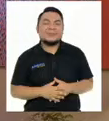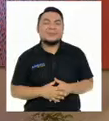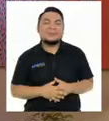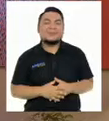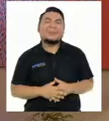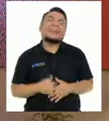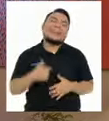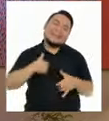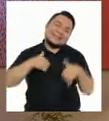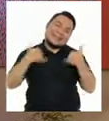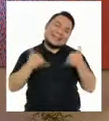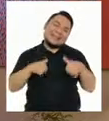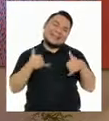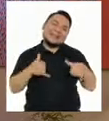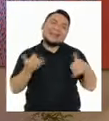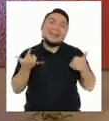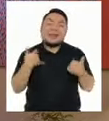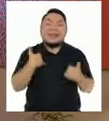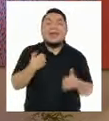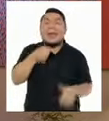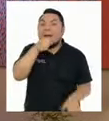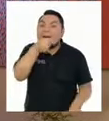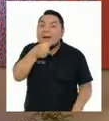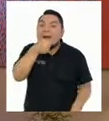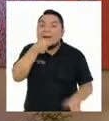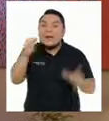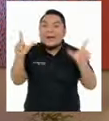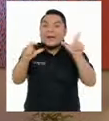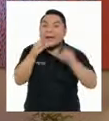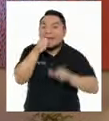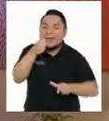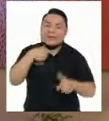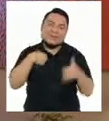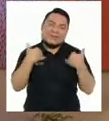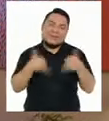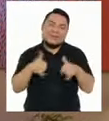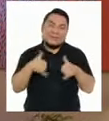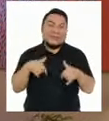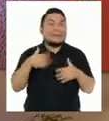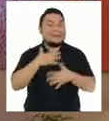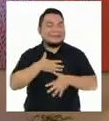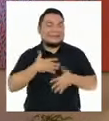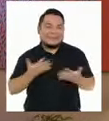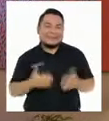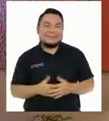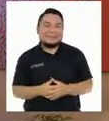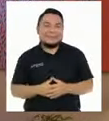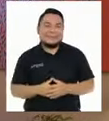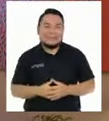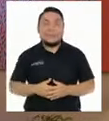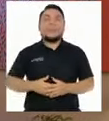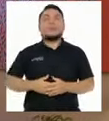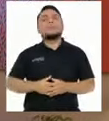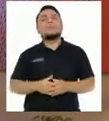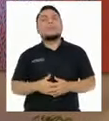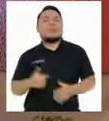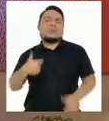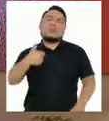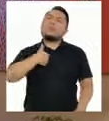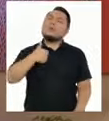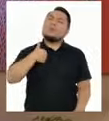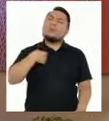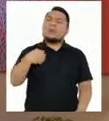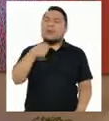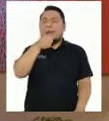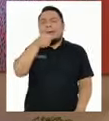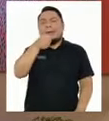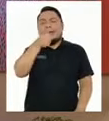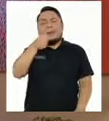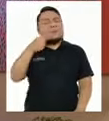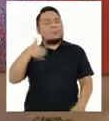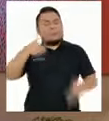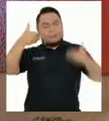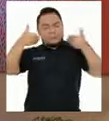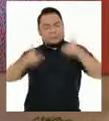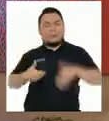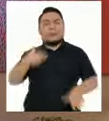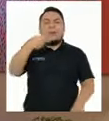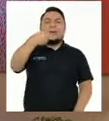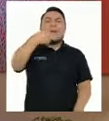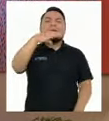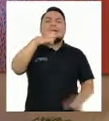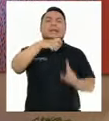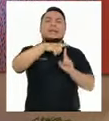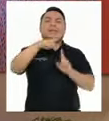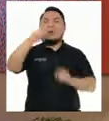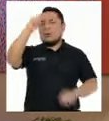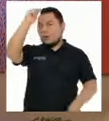Estoy jugando a ser un conductor de televisión. Es muy divertido. Soy su conductor estrella, Héctor, todo lo